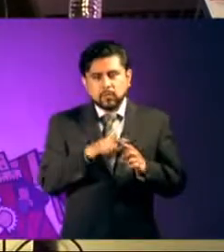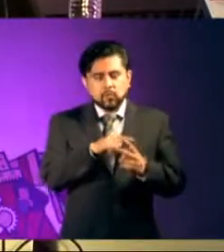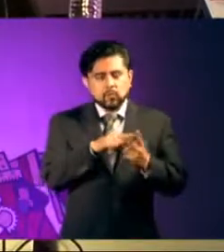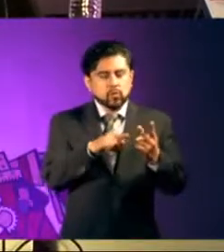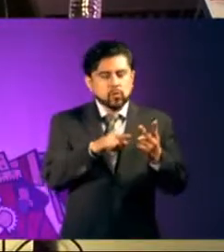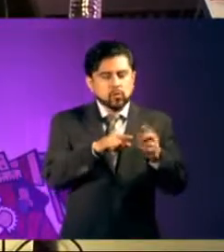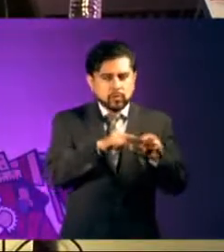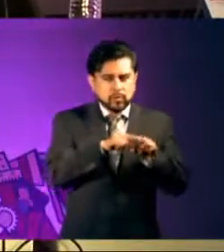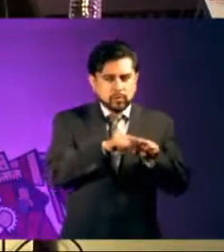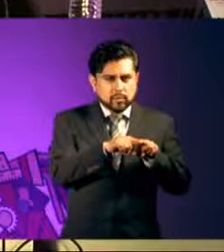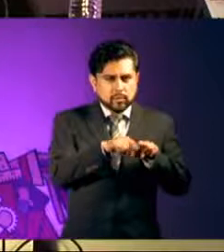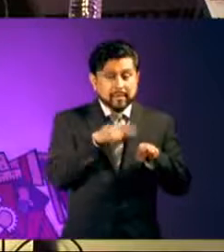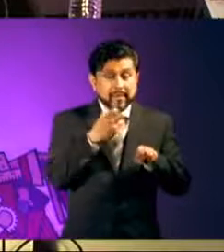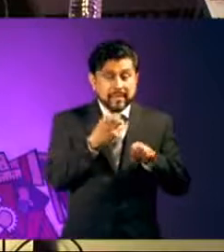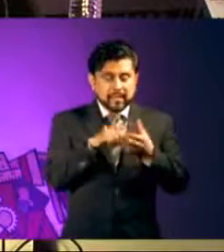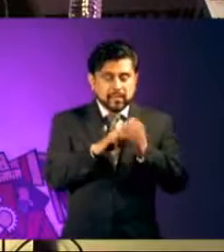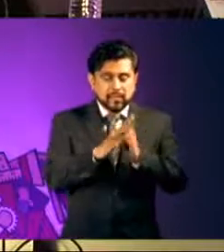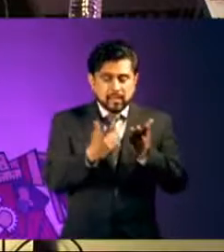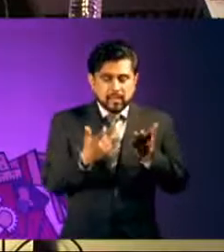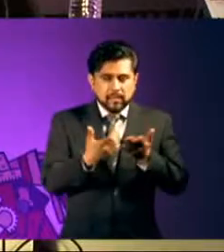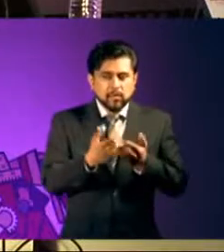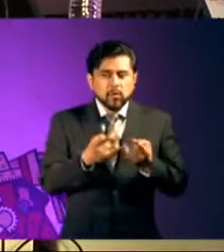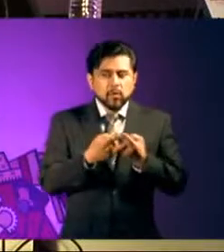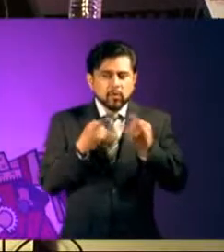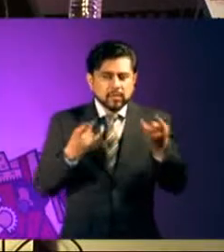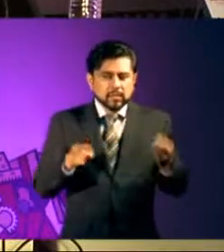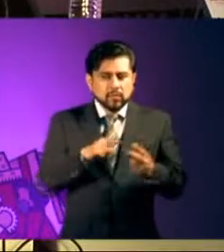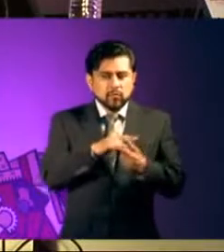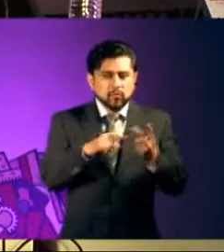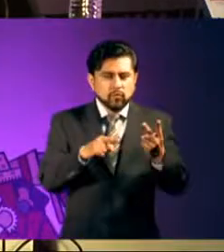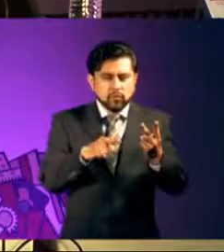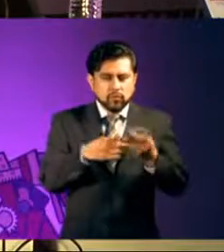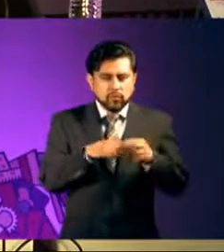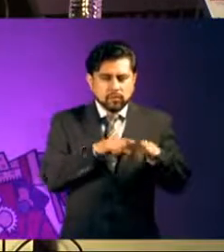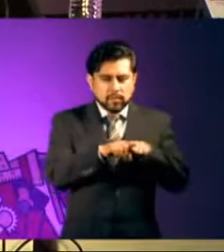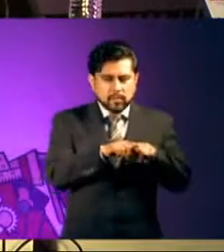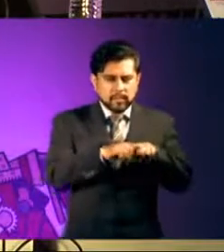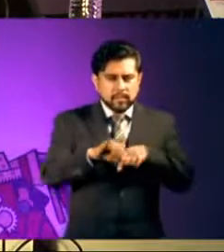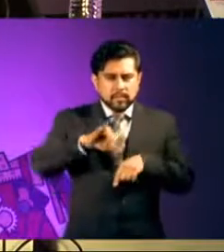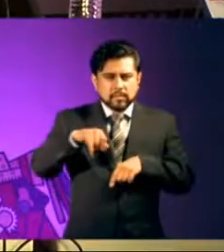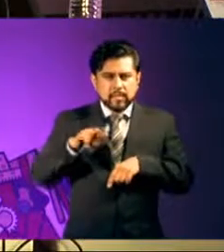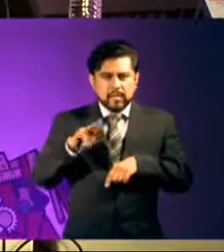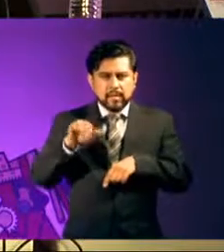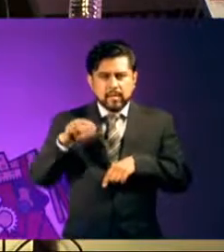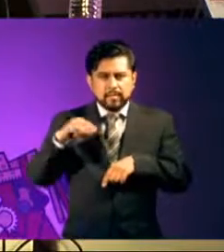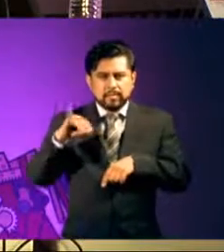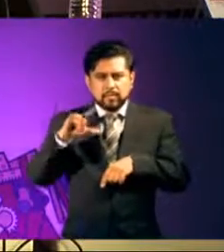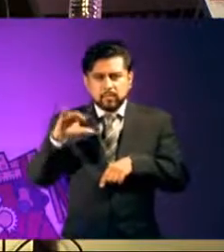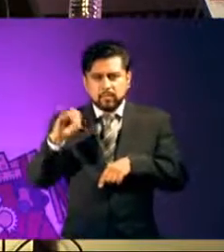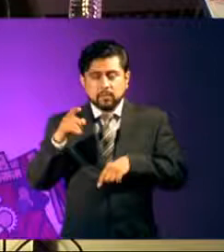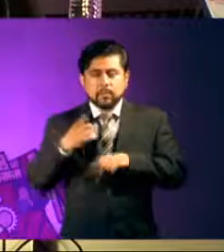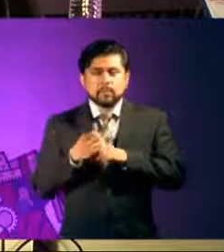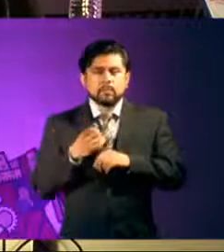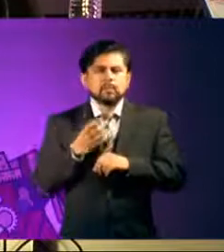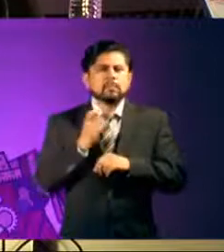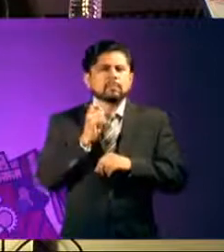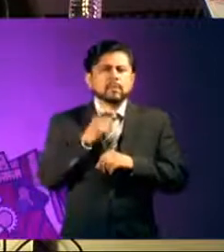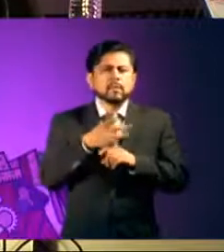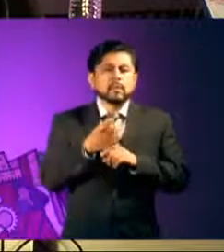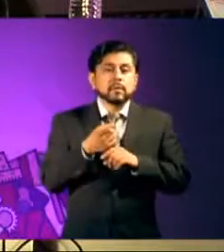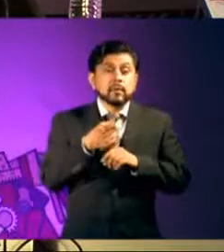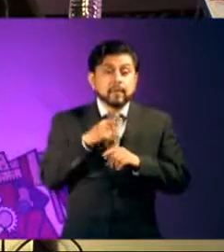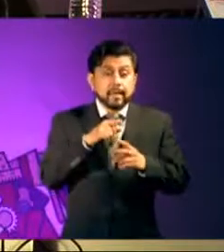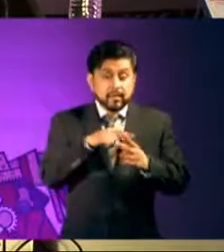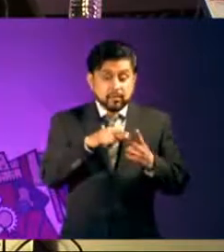que esta novela cuenta la historia de dos hermanos los hermanos jaramillo esta relación entre los dos hermanos está signada por las mujeres que los